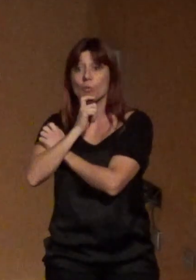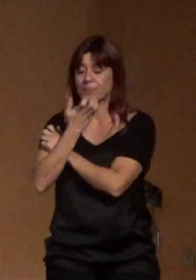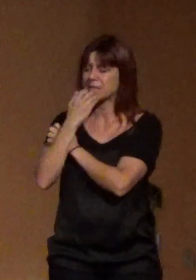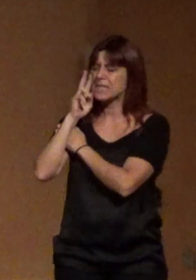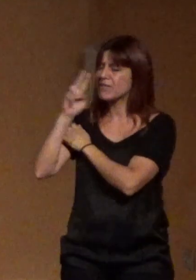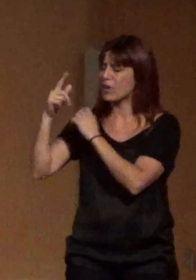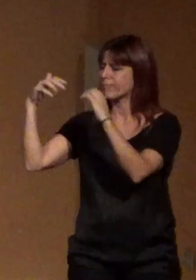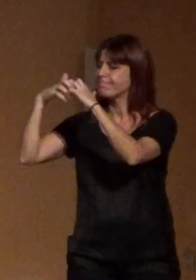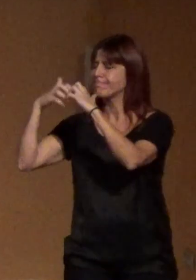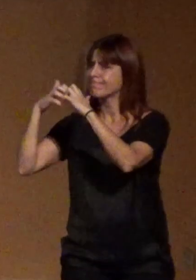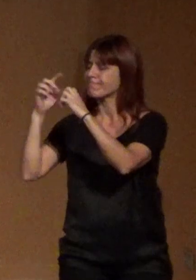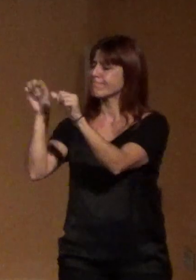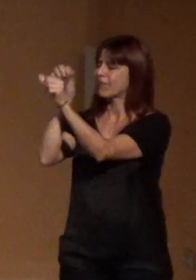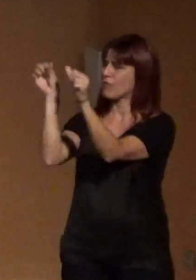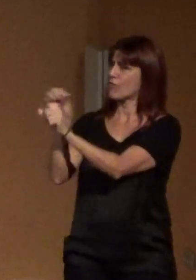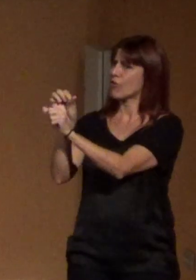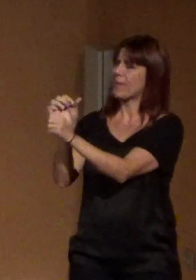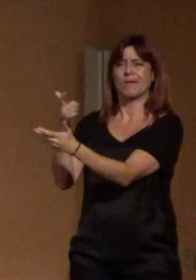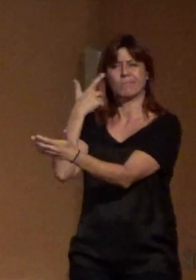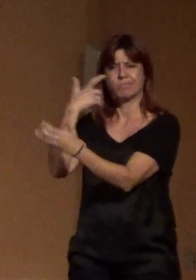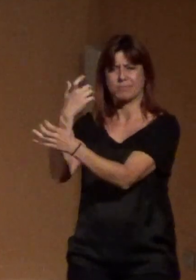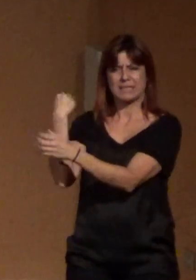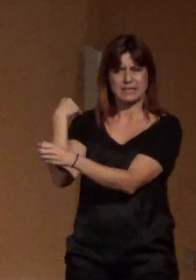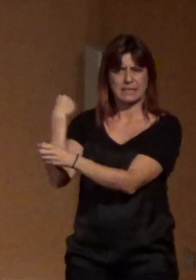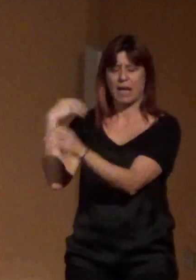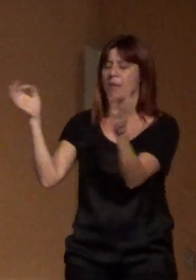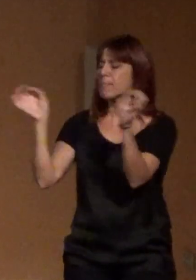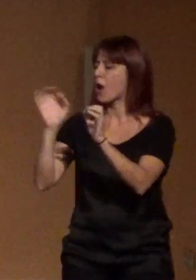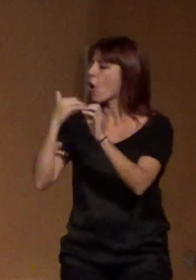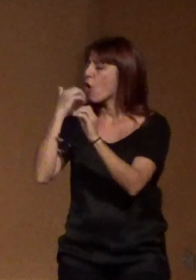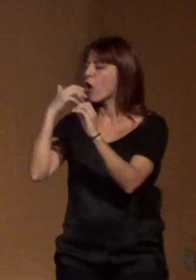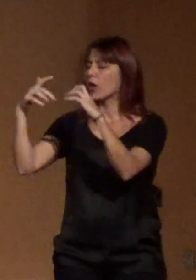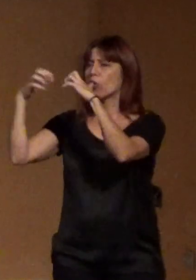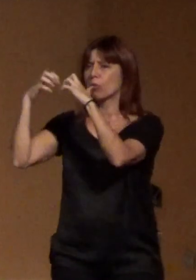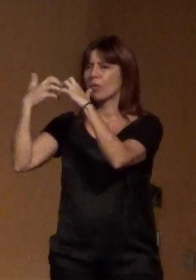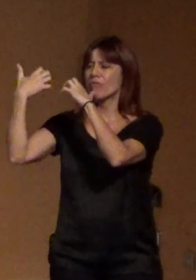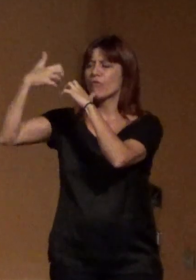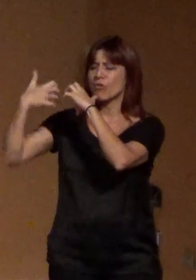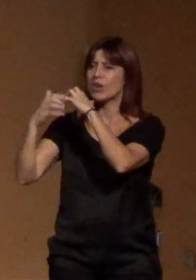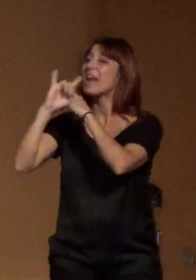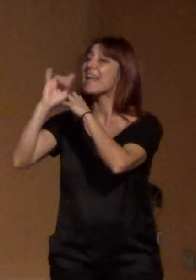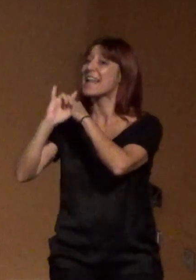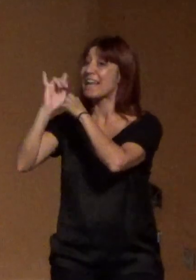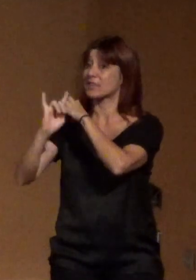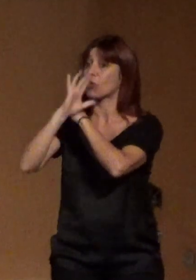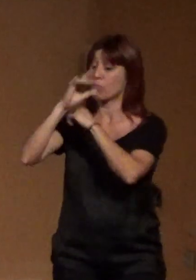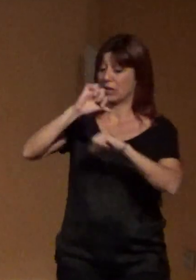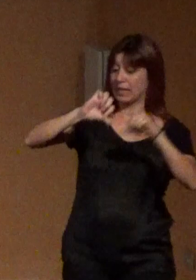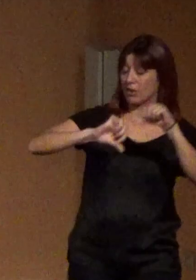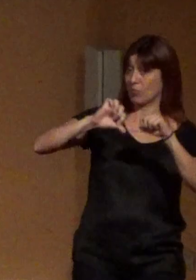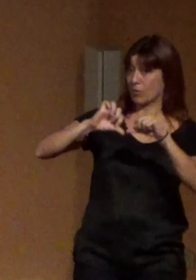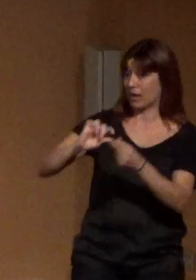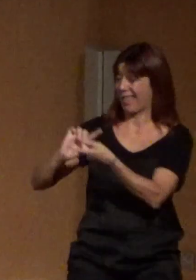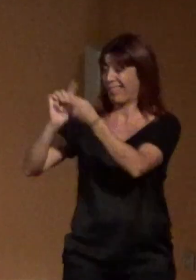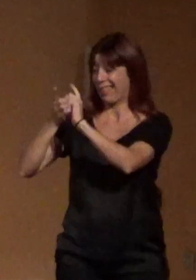hay evidencias bioquímicas, hay evidencias evidentemente neurofisiológicas, porque el cerebro funciona eléctricamente gracias a que hay un cambio bioquímico en la